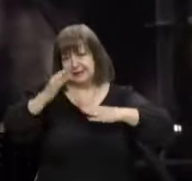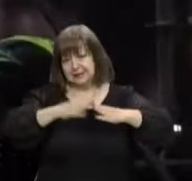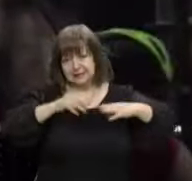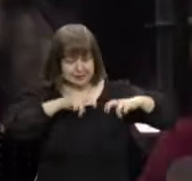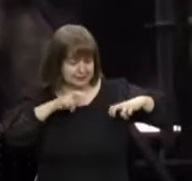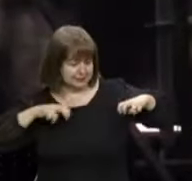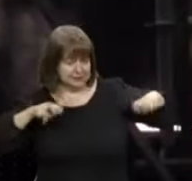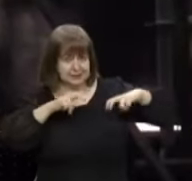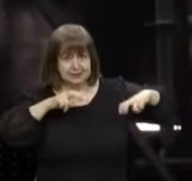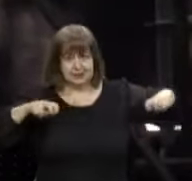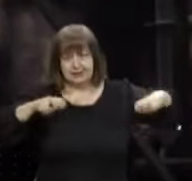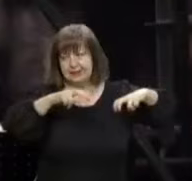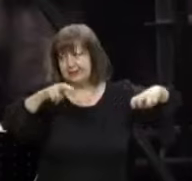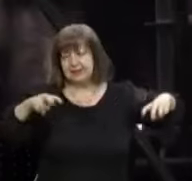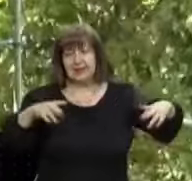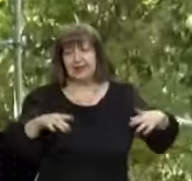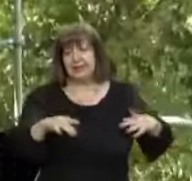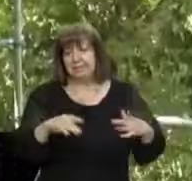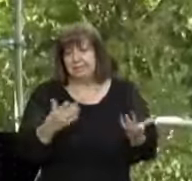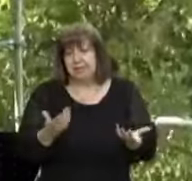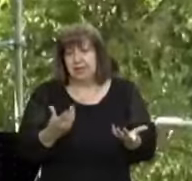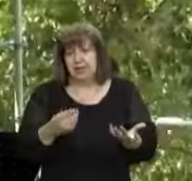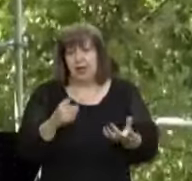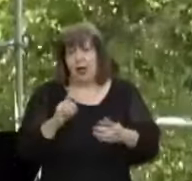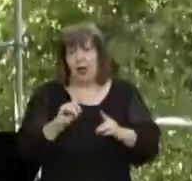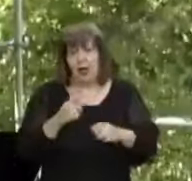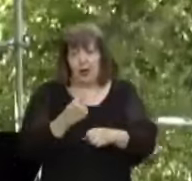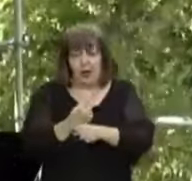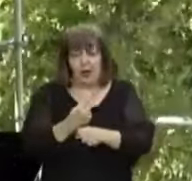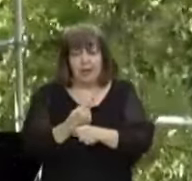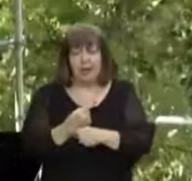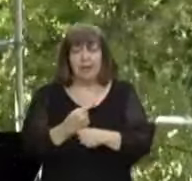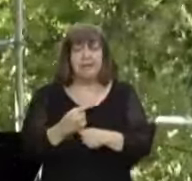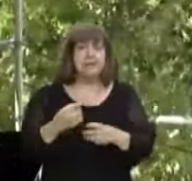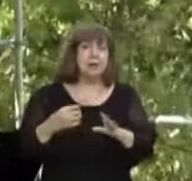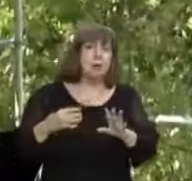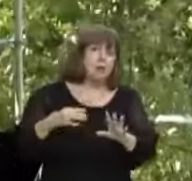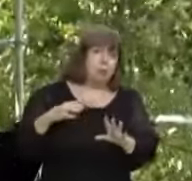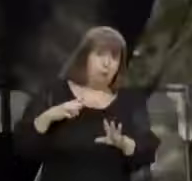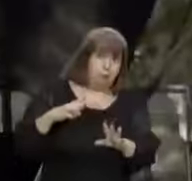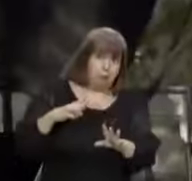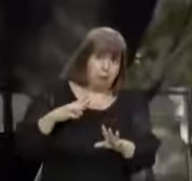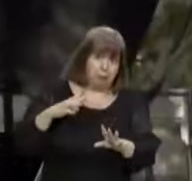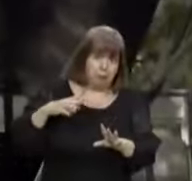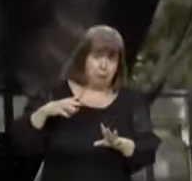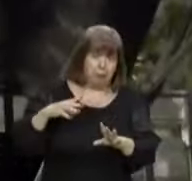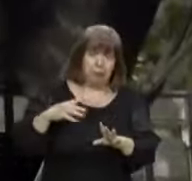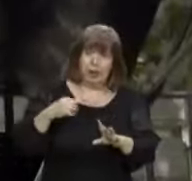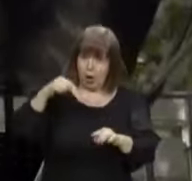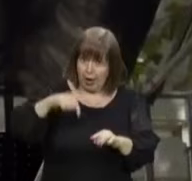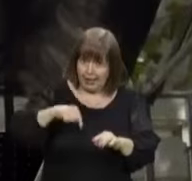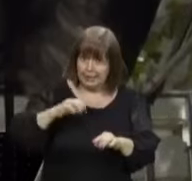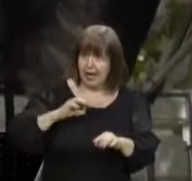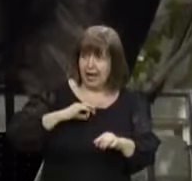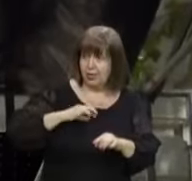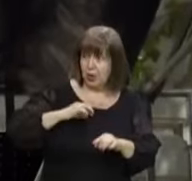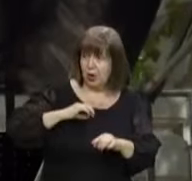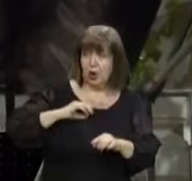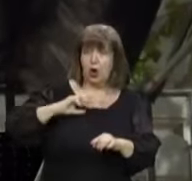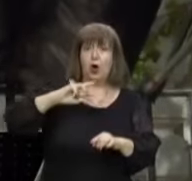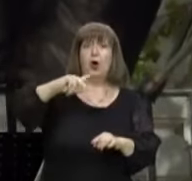uno hace que uno se pregunte si es solamente por este año o va a ser un cambio permanente,